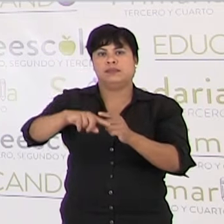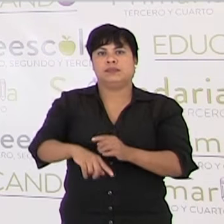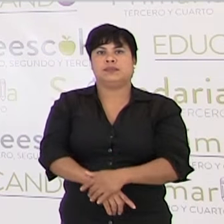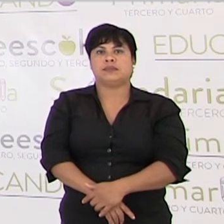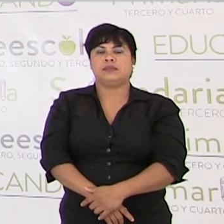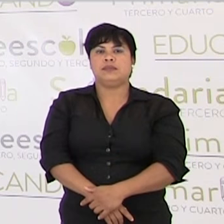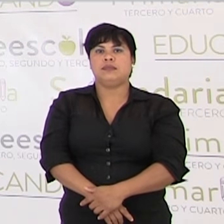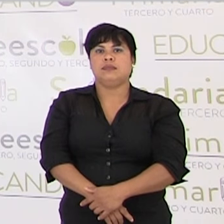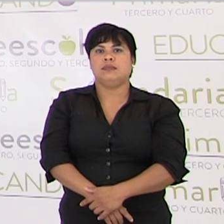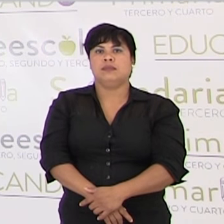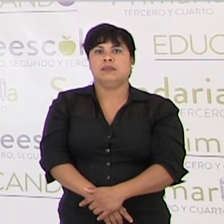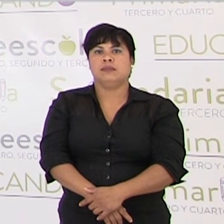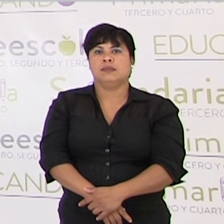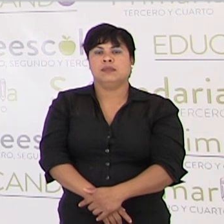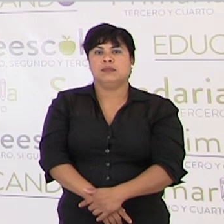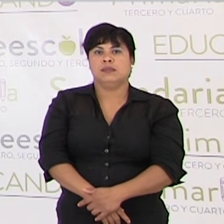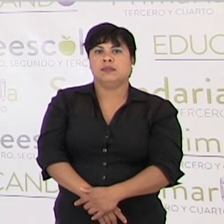más